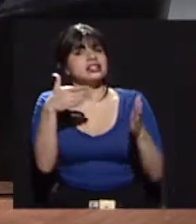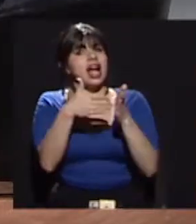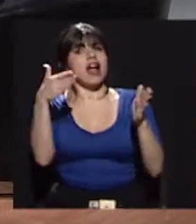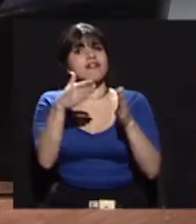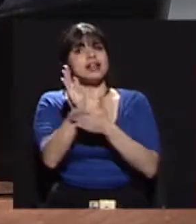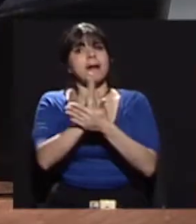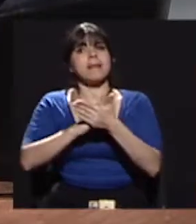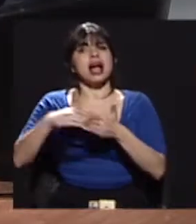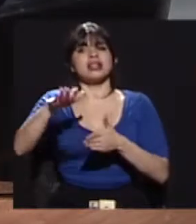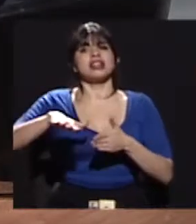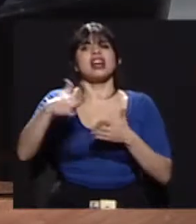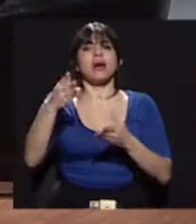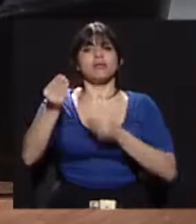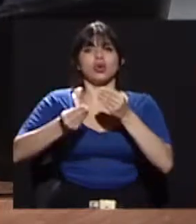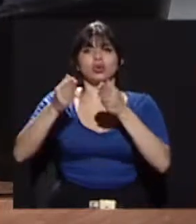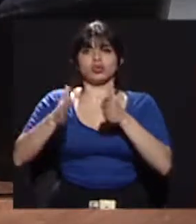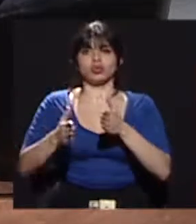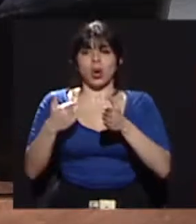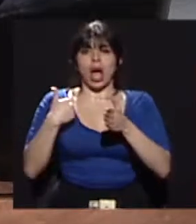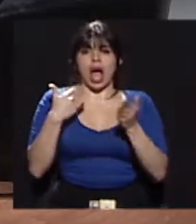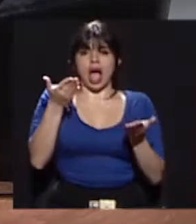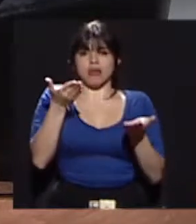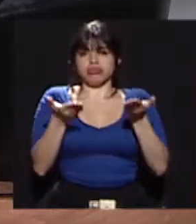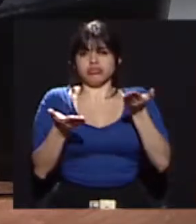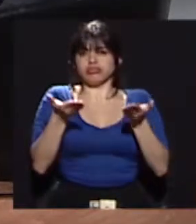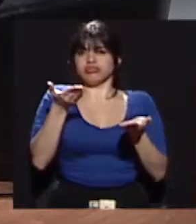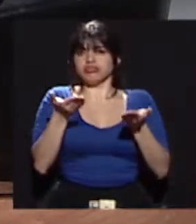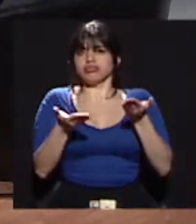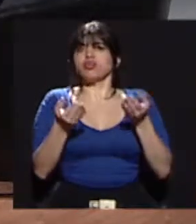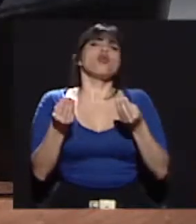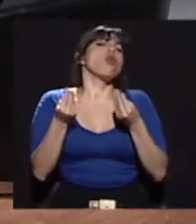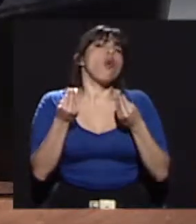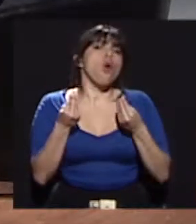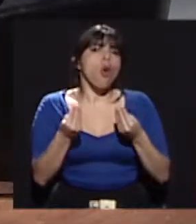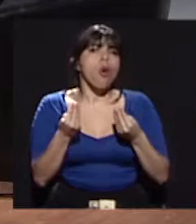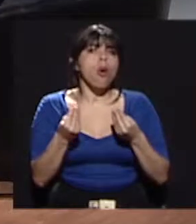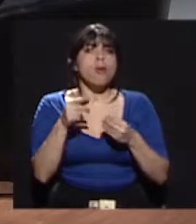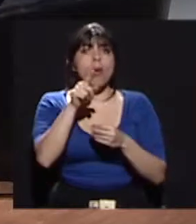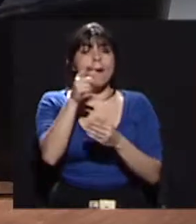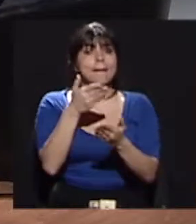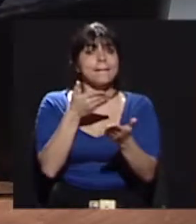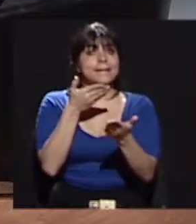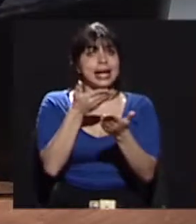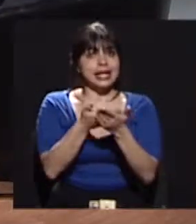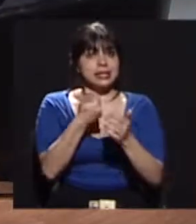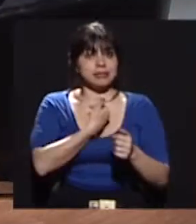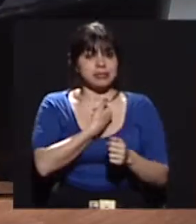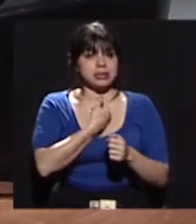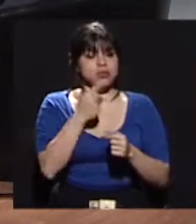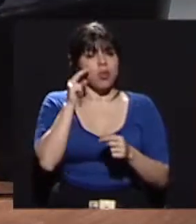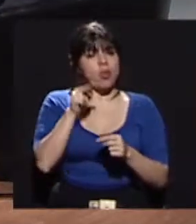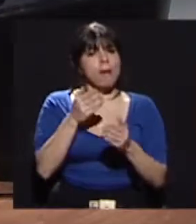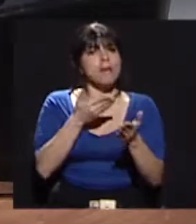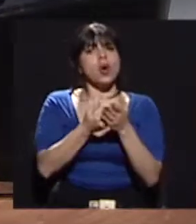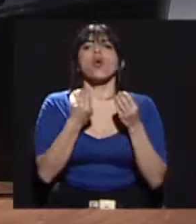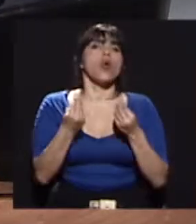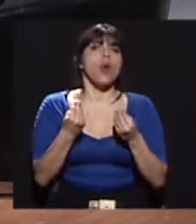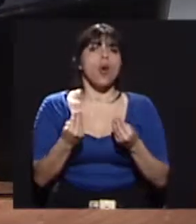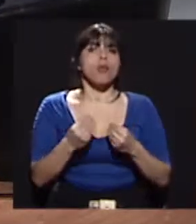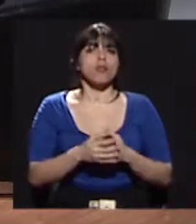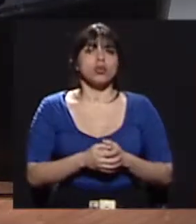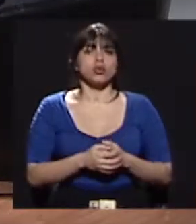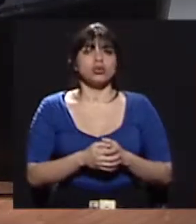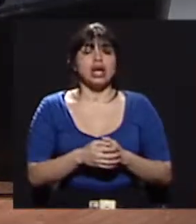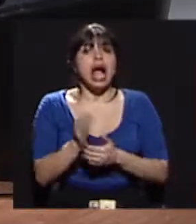productivo que hay un balance como como se plantea usted eso es decir